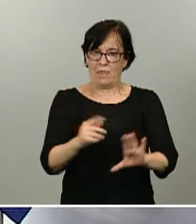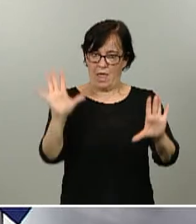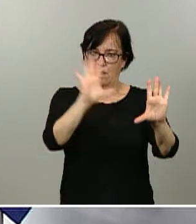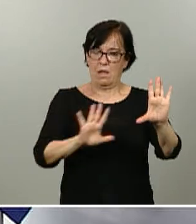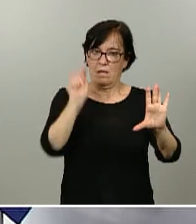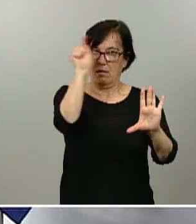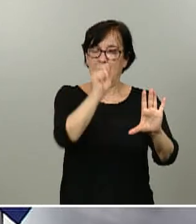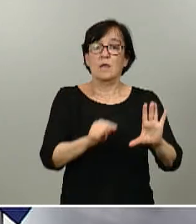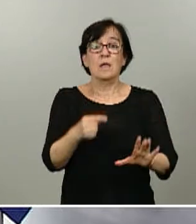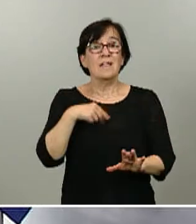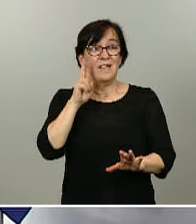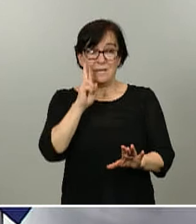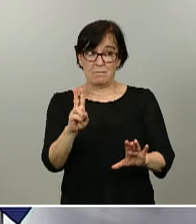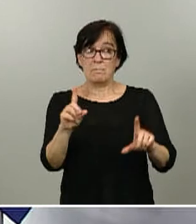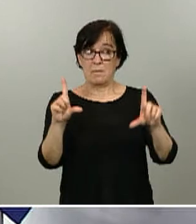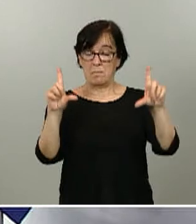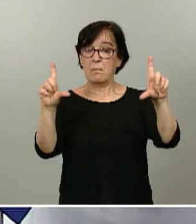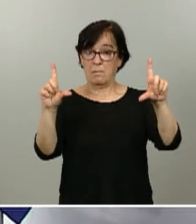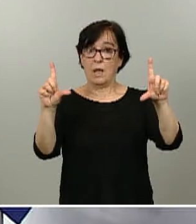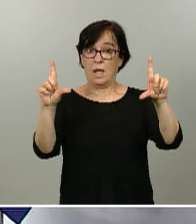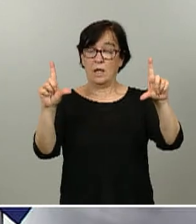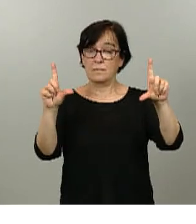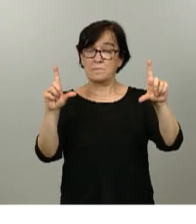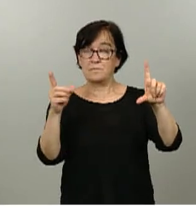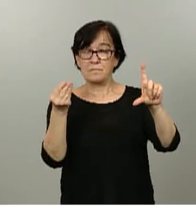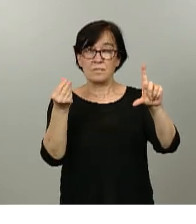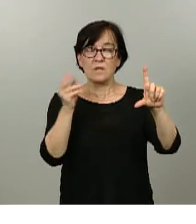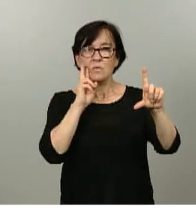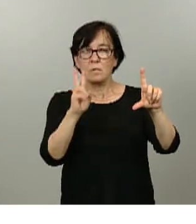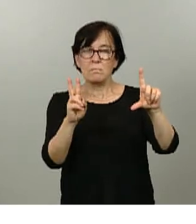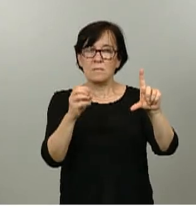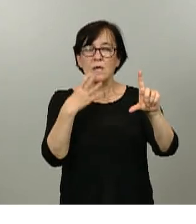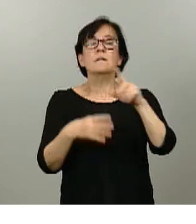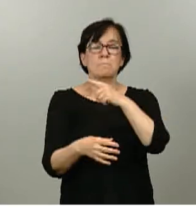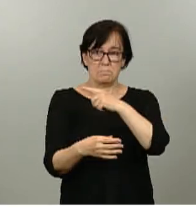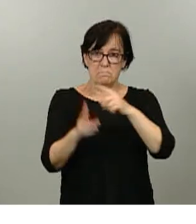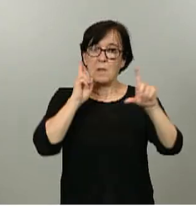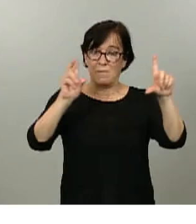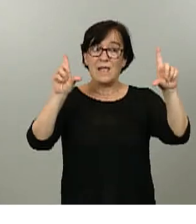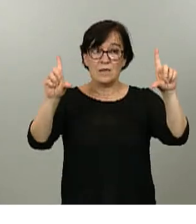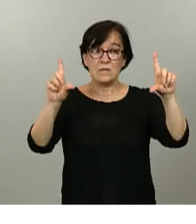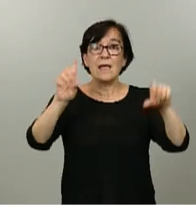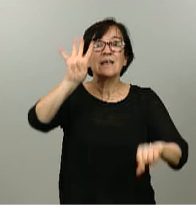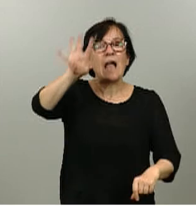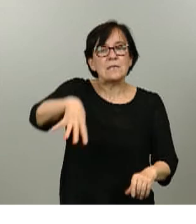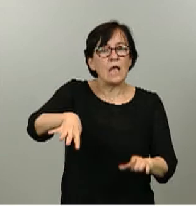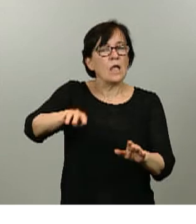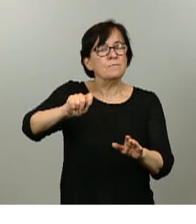Como ven en el mapa, no sé si se ve bien ahora, como ven en el mapa, Cataluña lo hemos dejado fuera